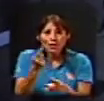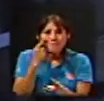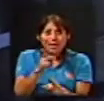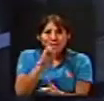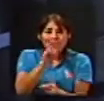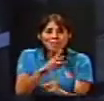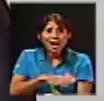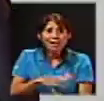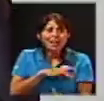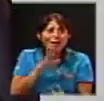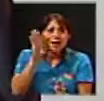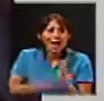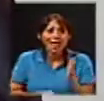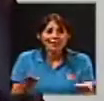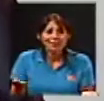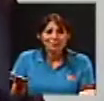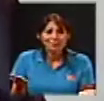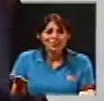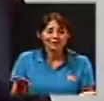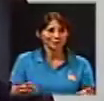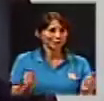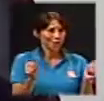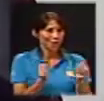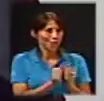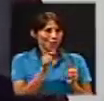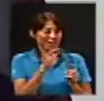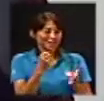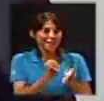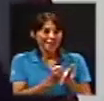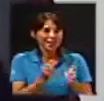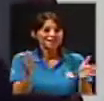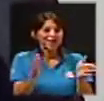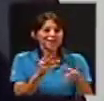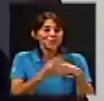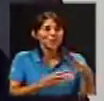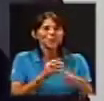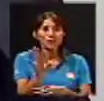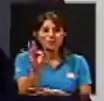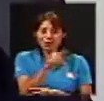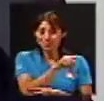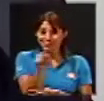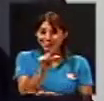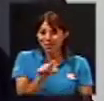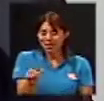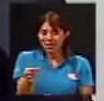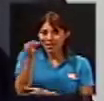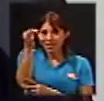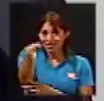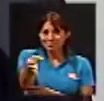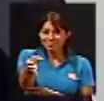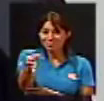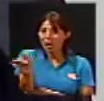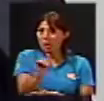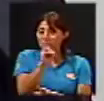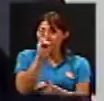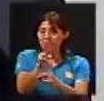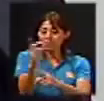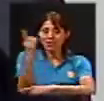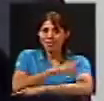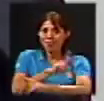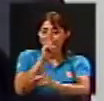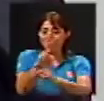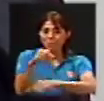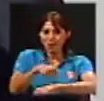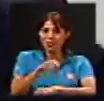Pequeño Mundo, invitaremos a las amigas y amigos a que la semana entrante, en los mismos tiempos y circunstancias,